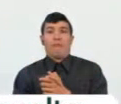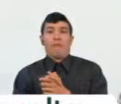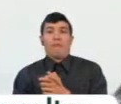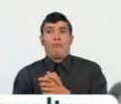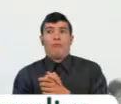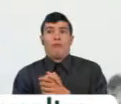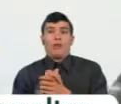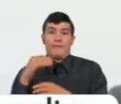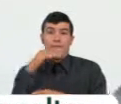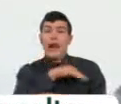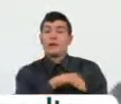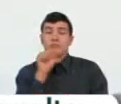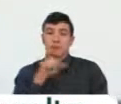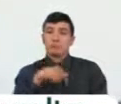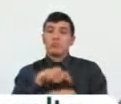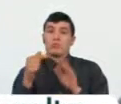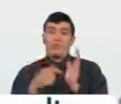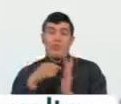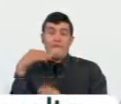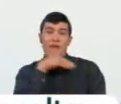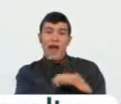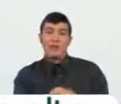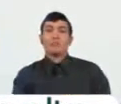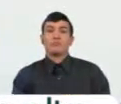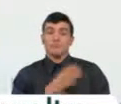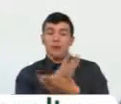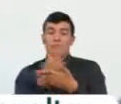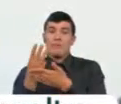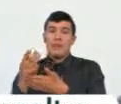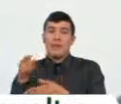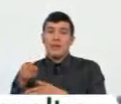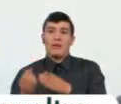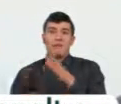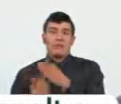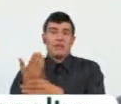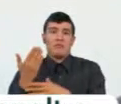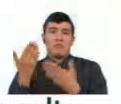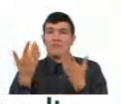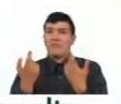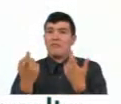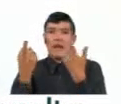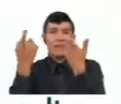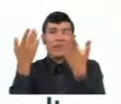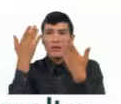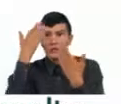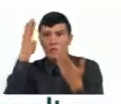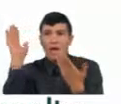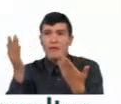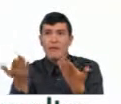es totalmente falso. Este portal pues fue creado, no sabemos todavía